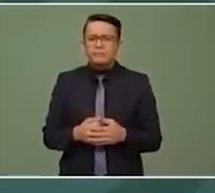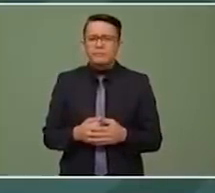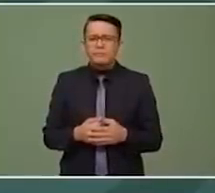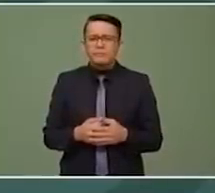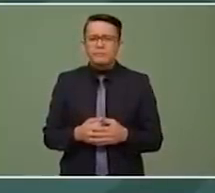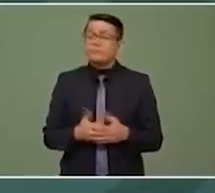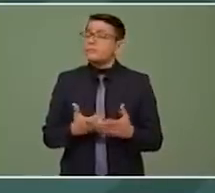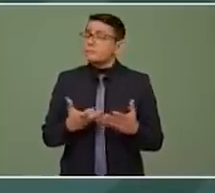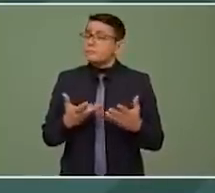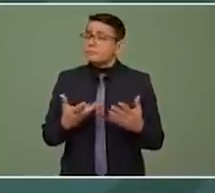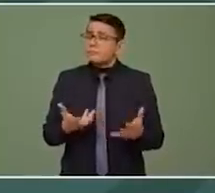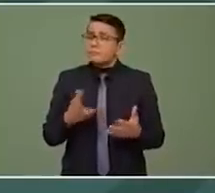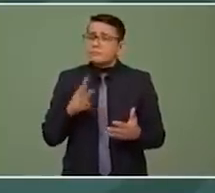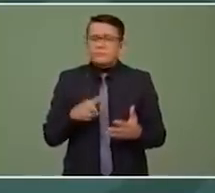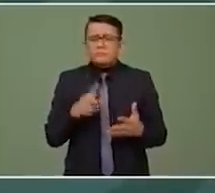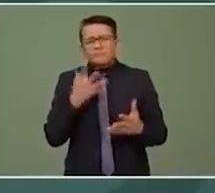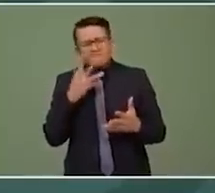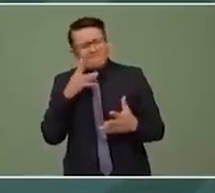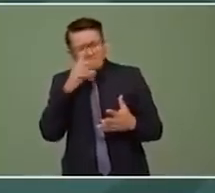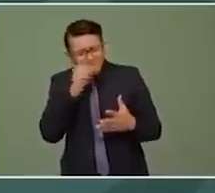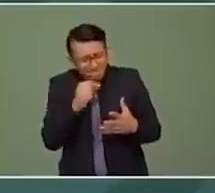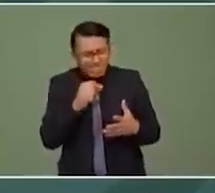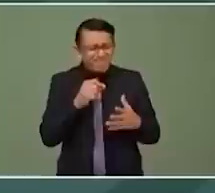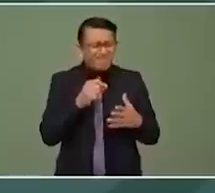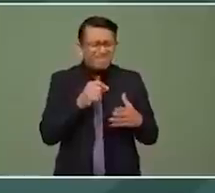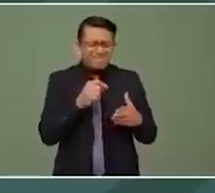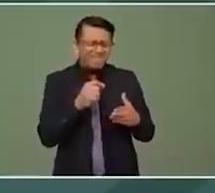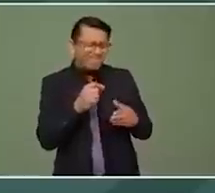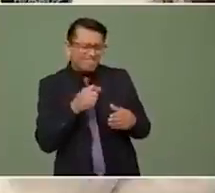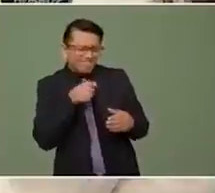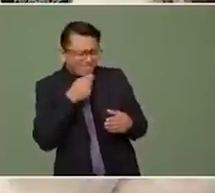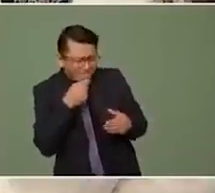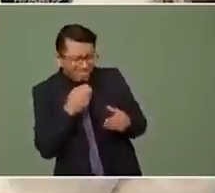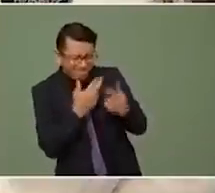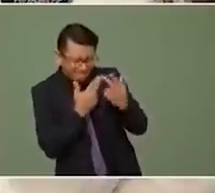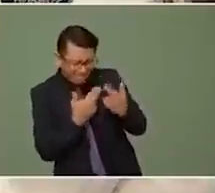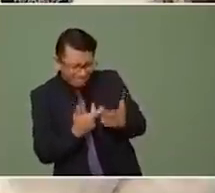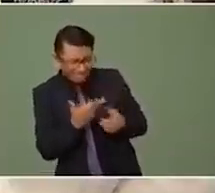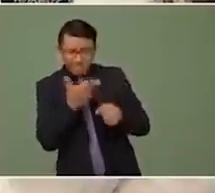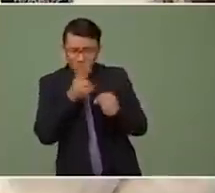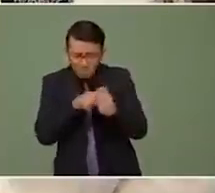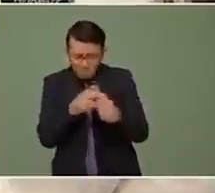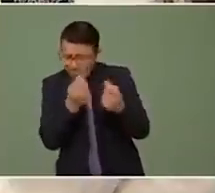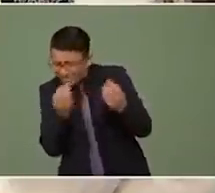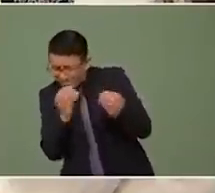están en muy mal estado los centros de salud los hospitales